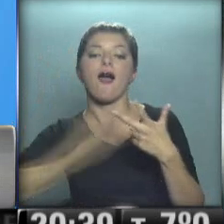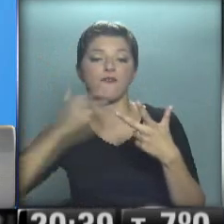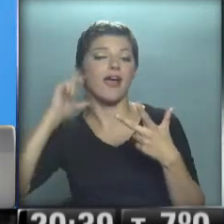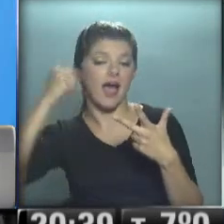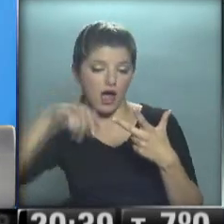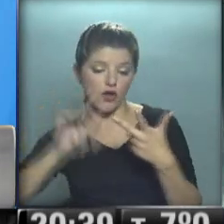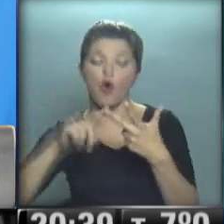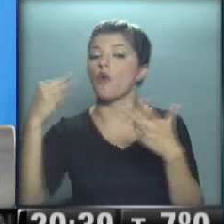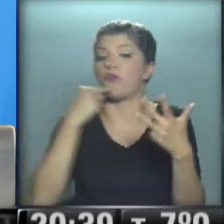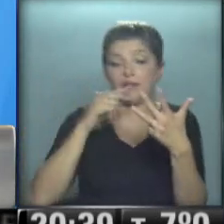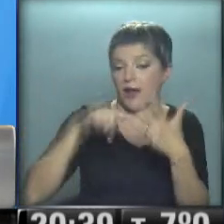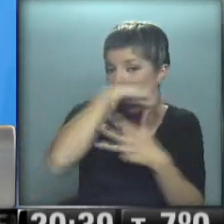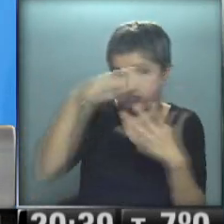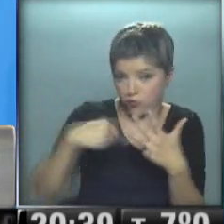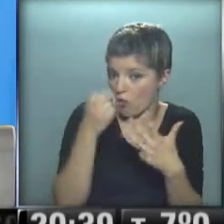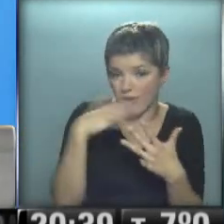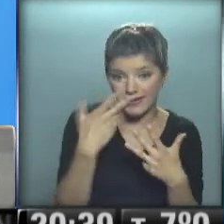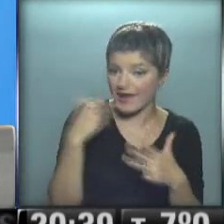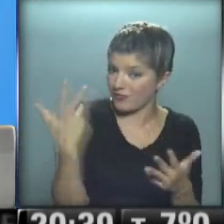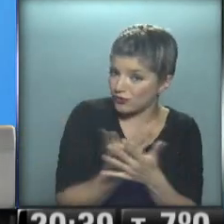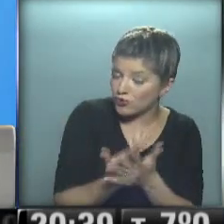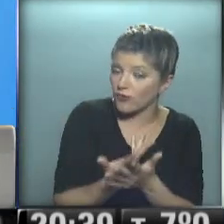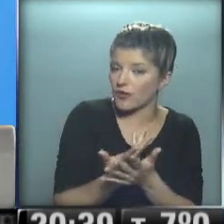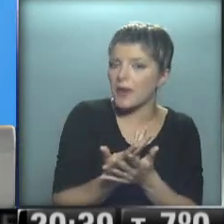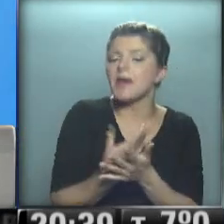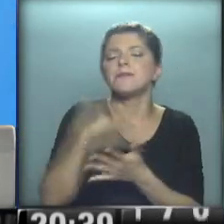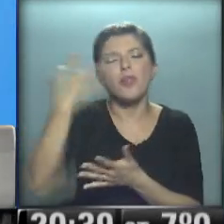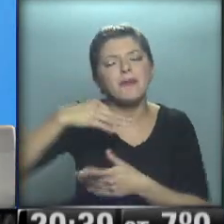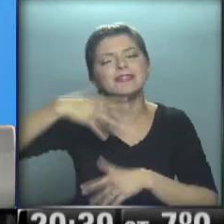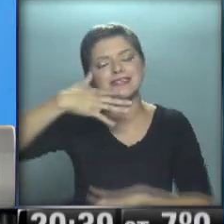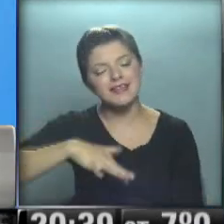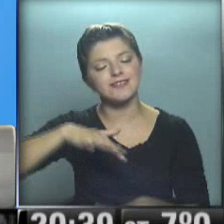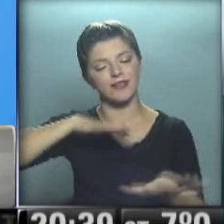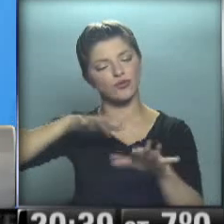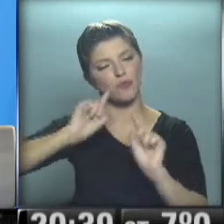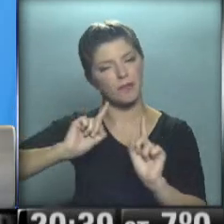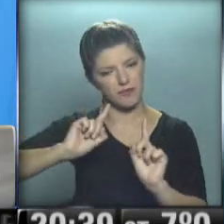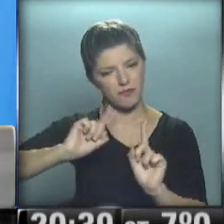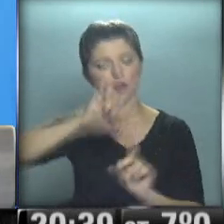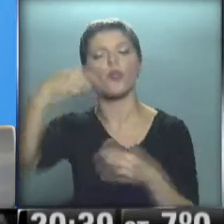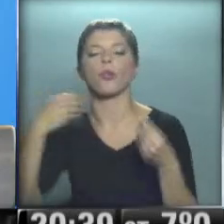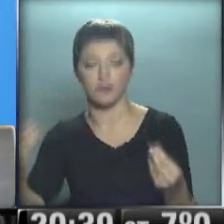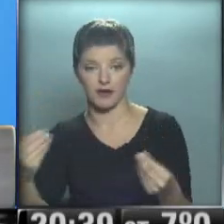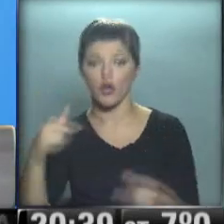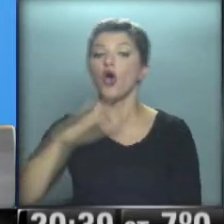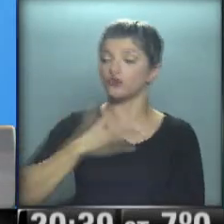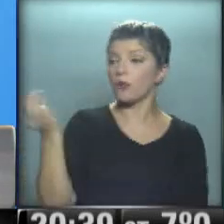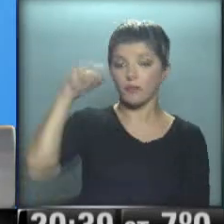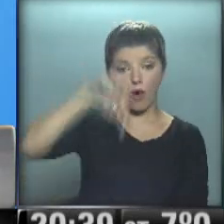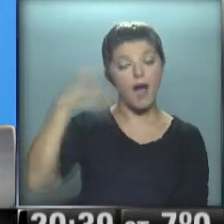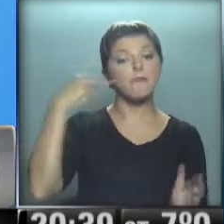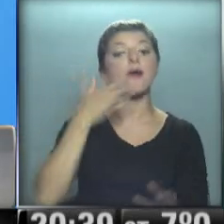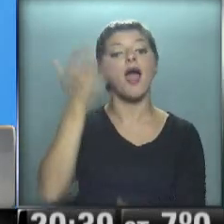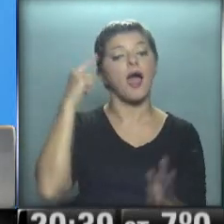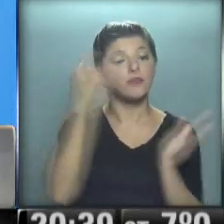de hacer es comprender el contexto en el cual se dan determinados conflictos. Uno está acá para analizar la política internacional, no para